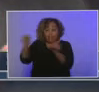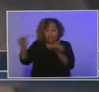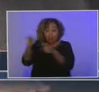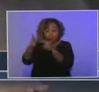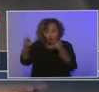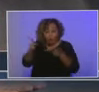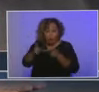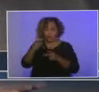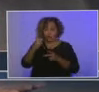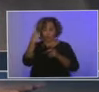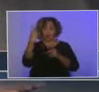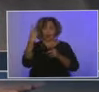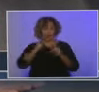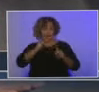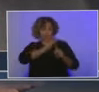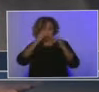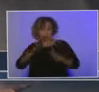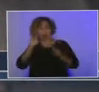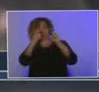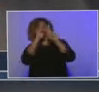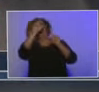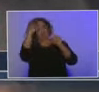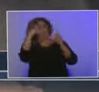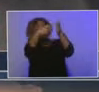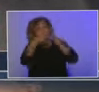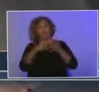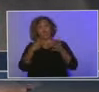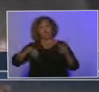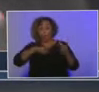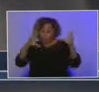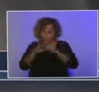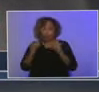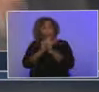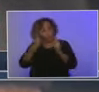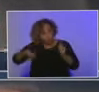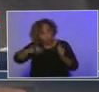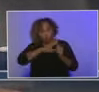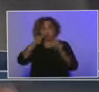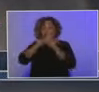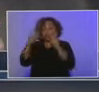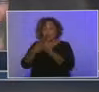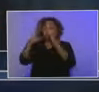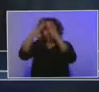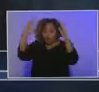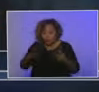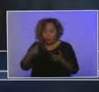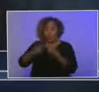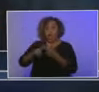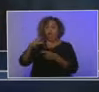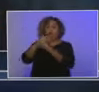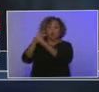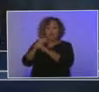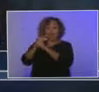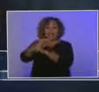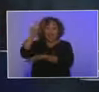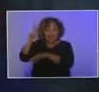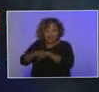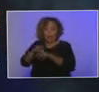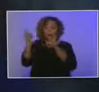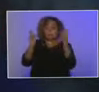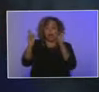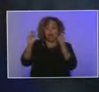una de las exigencias que la Asociación de Alcaldes ha hecho al gobierno es que se reúnan con nosotros, el Departamento de la Vivienda, la Guardia Nacional, el manejo